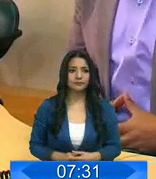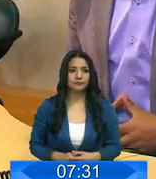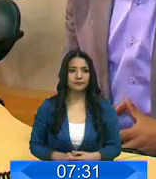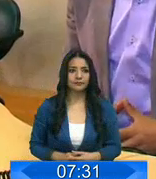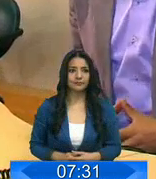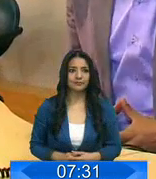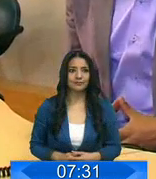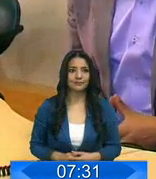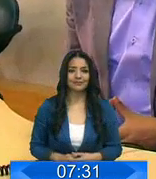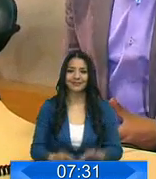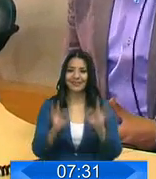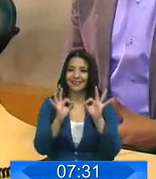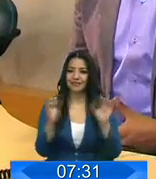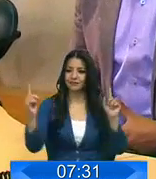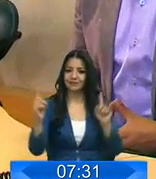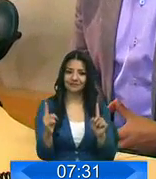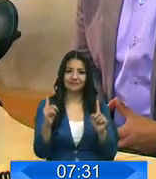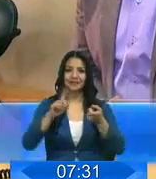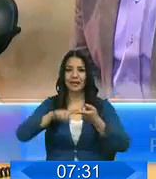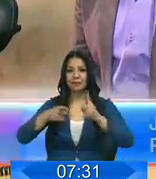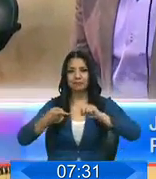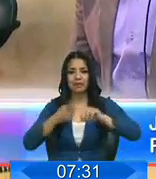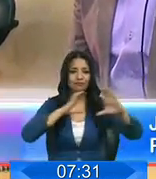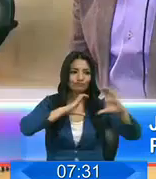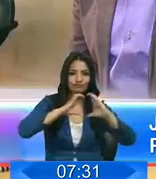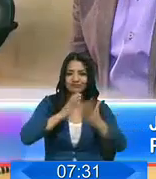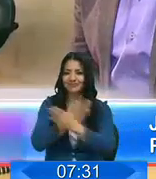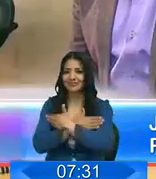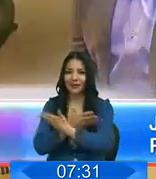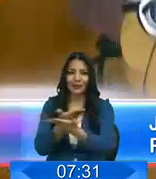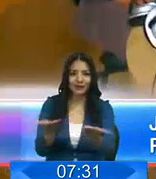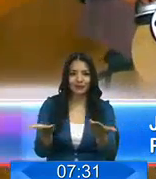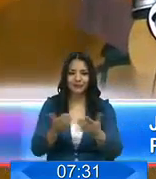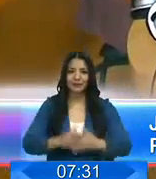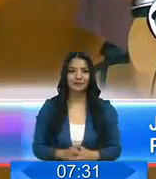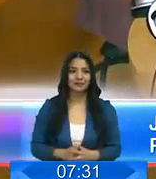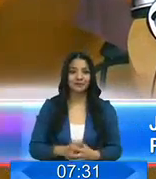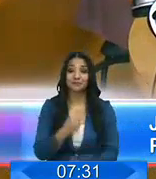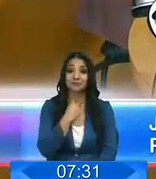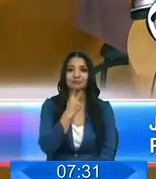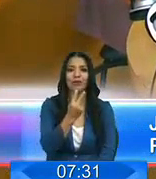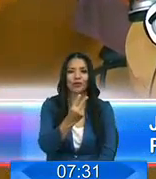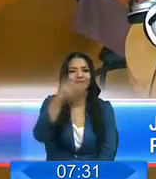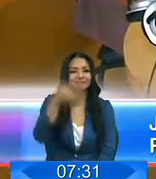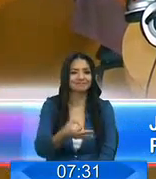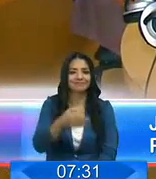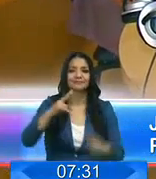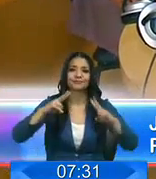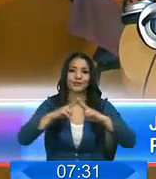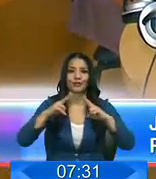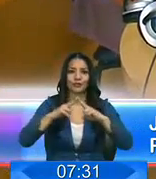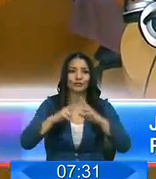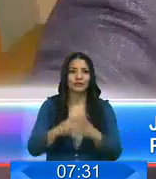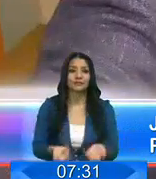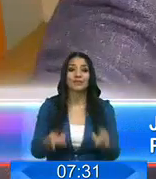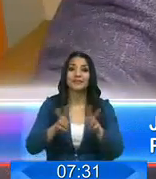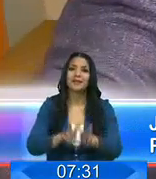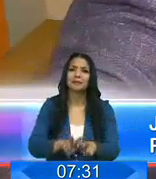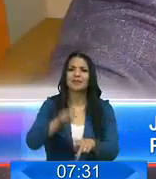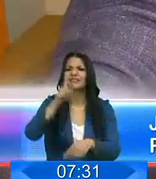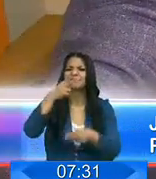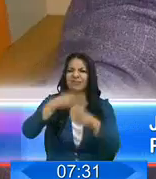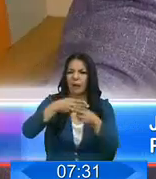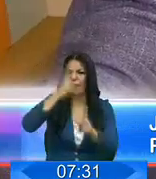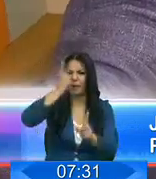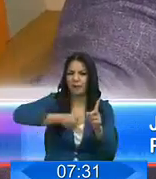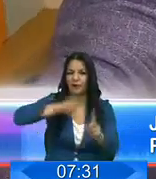dos directas amigas para conversar y saludar a todos ustedes. Su voz inconfundible y el seudónimo Loro Homero ha llegado a más de un hogar